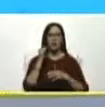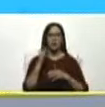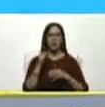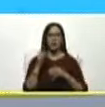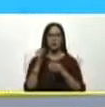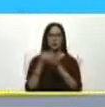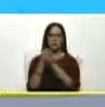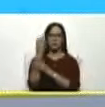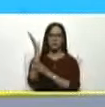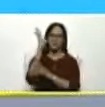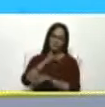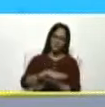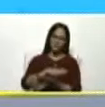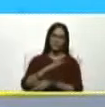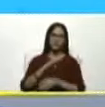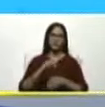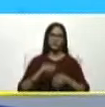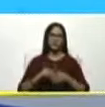misil,